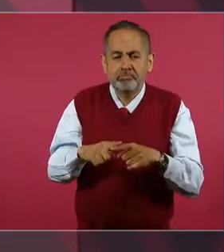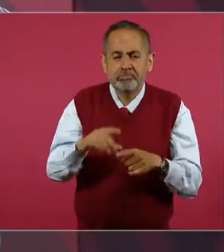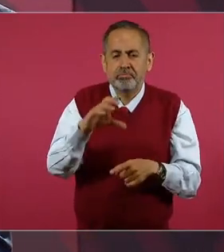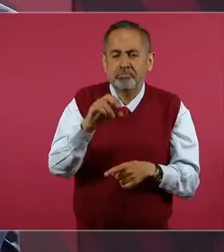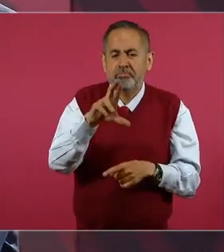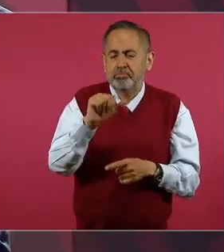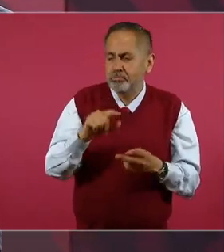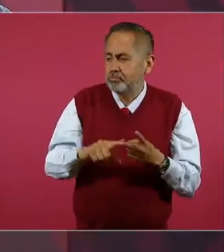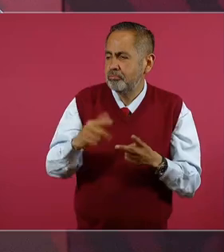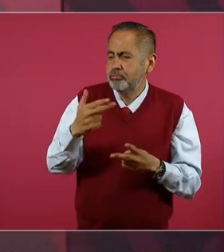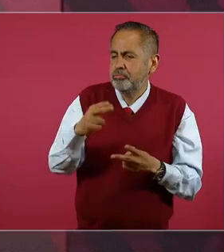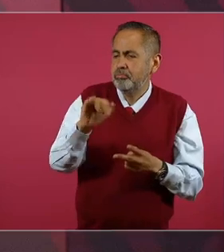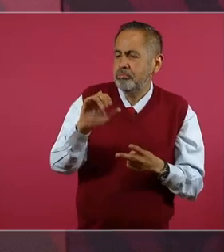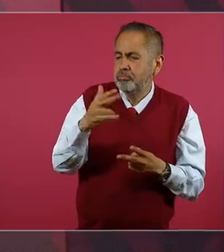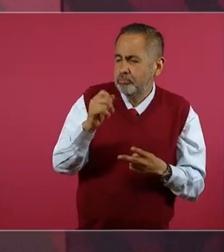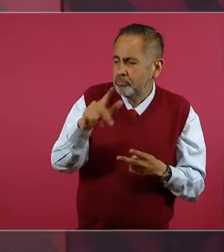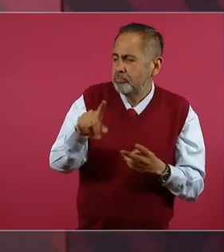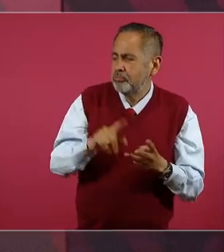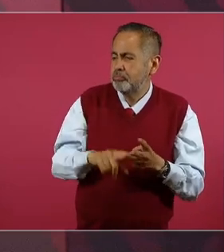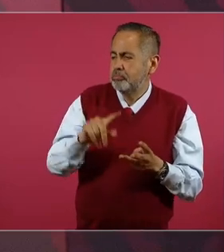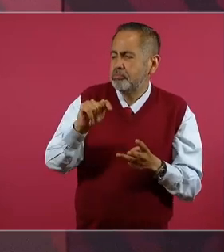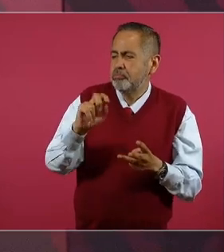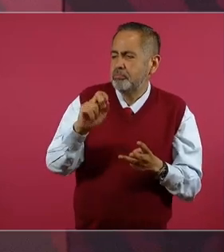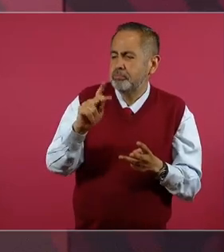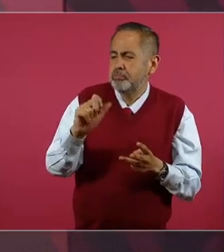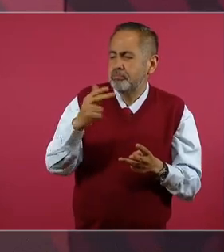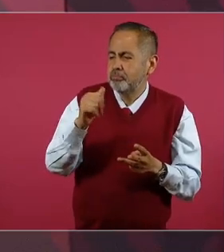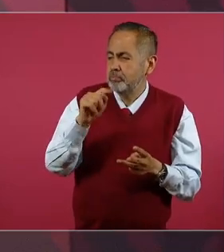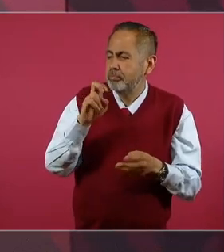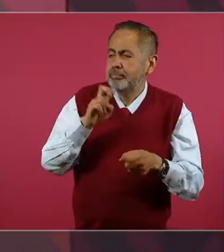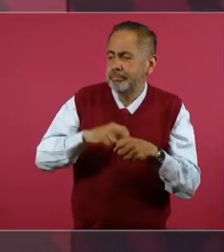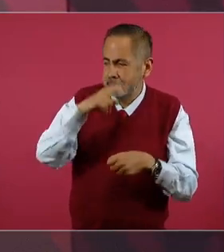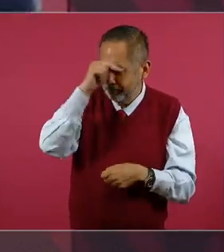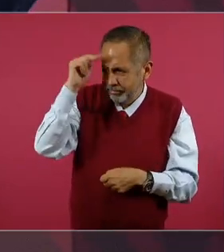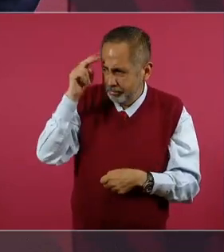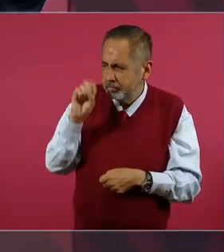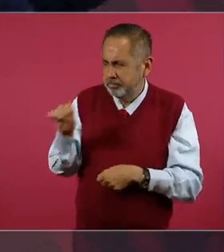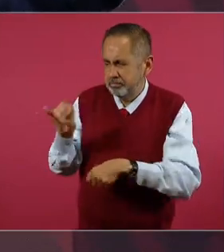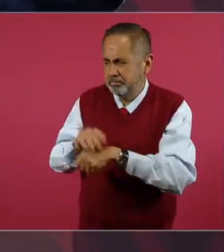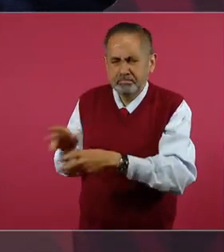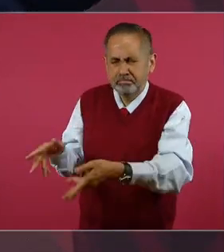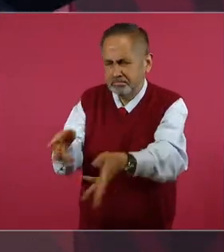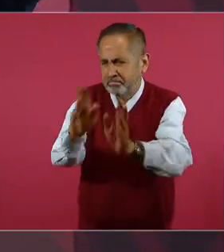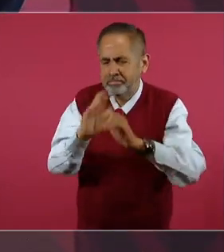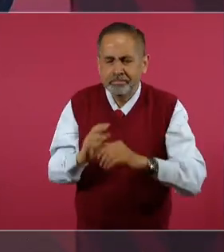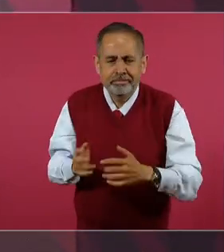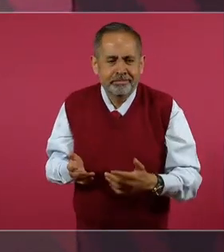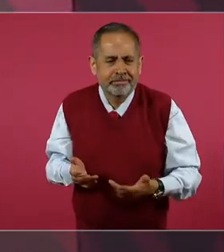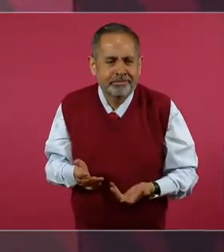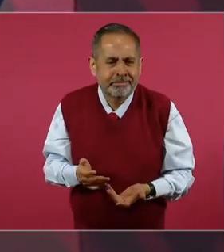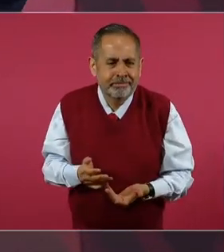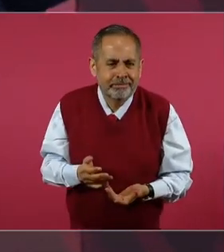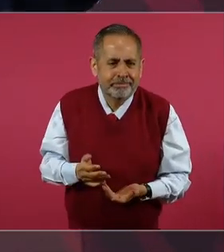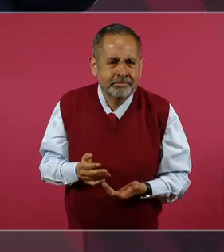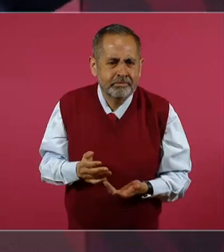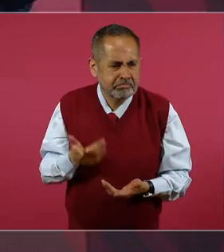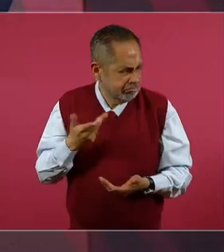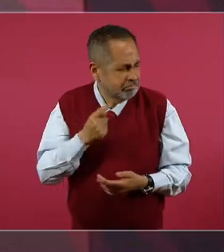los huicholes, de los tepehuanes, de Nayarit, ahí sí. Y ahí